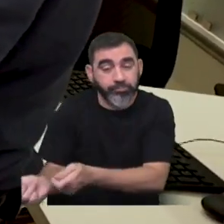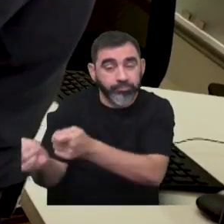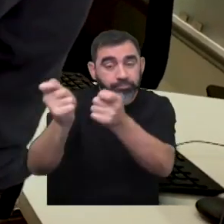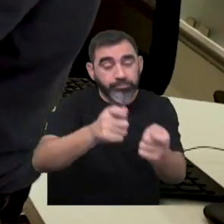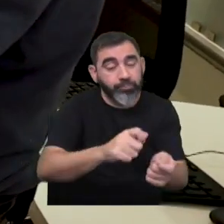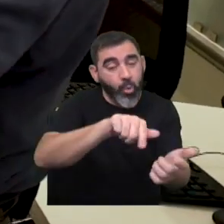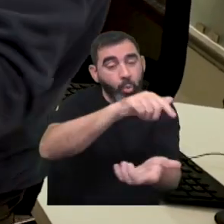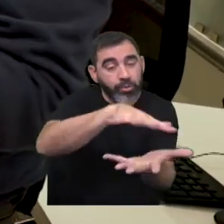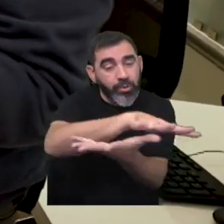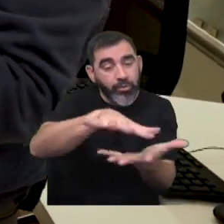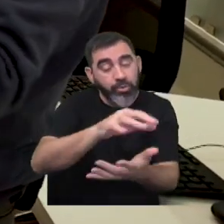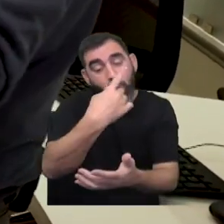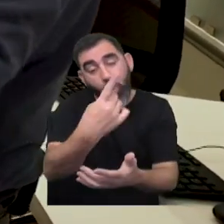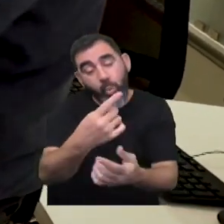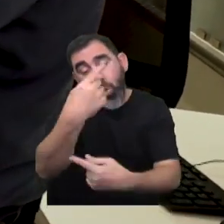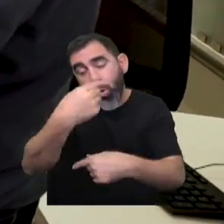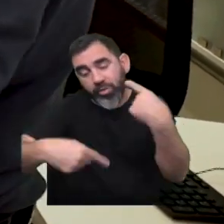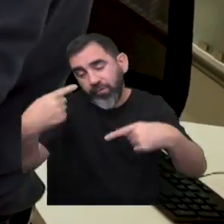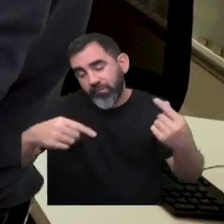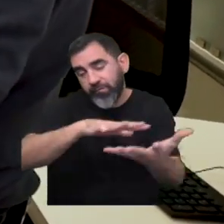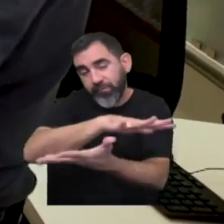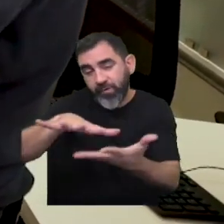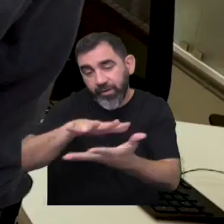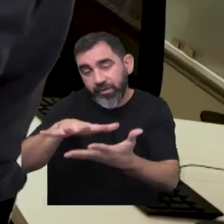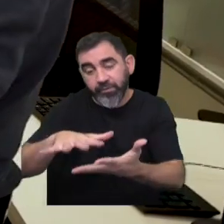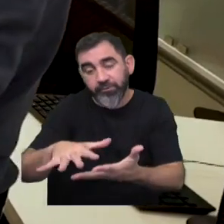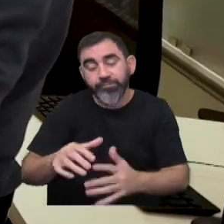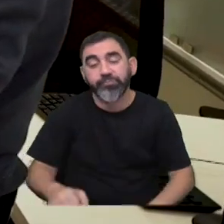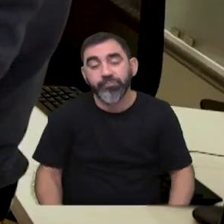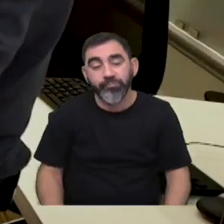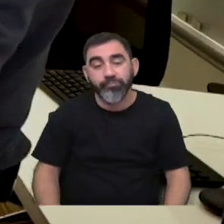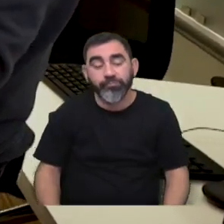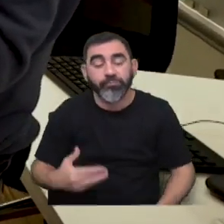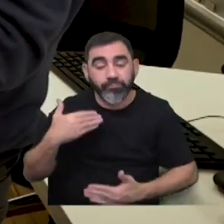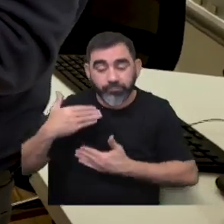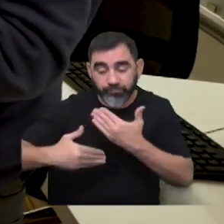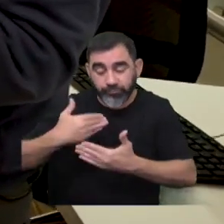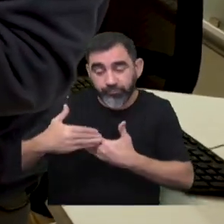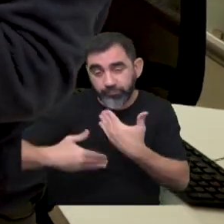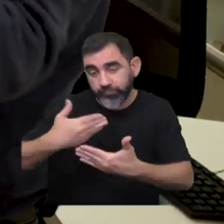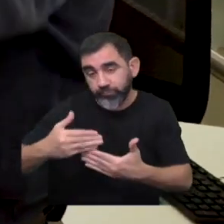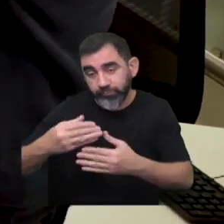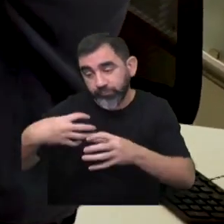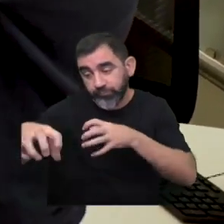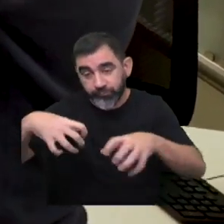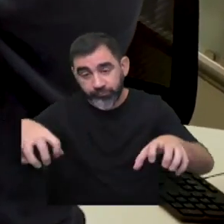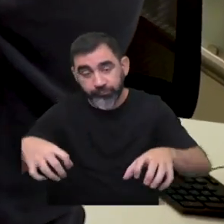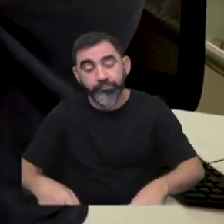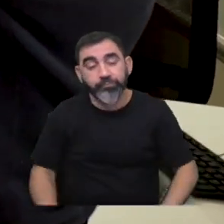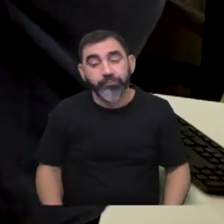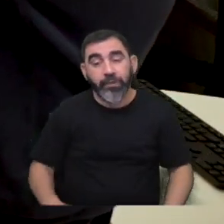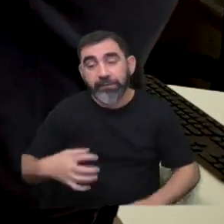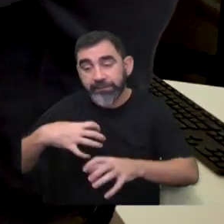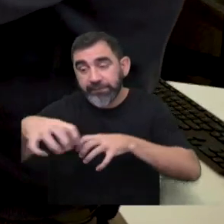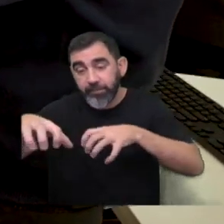masa de uno o múltiples compuestos que puedan haber entrado a través de procesos que también tienen que ver con fragmentación. La separación